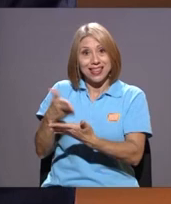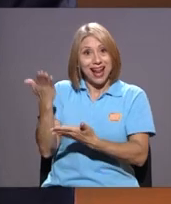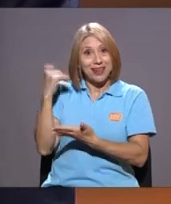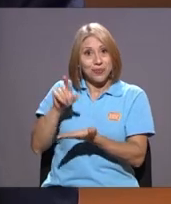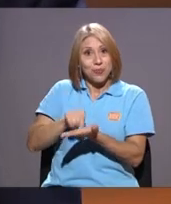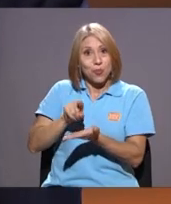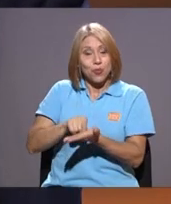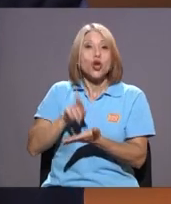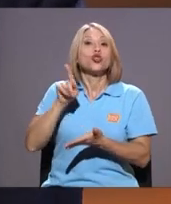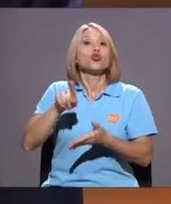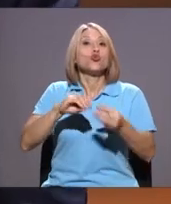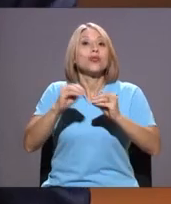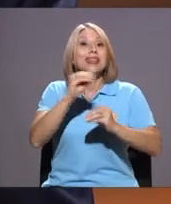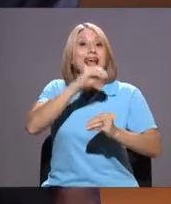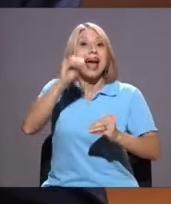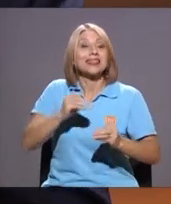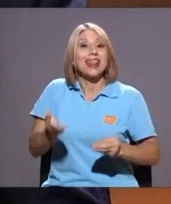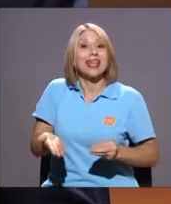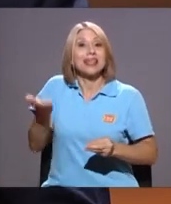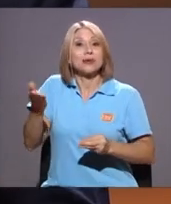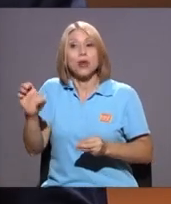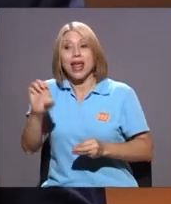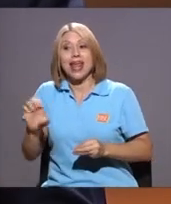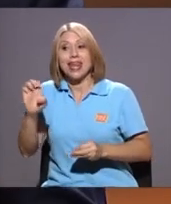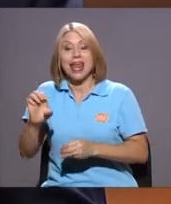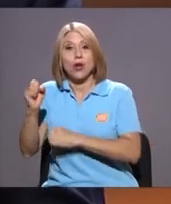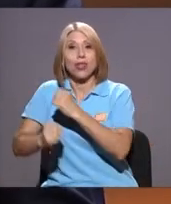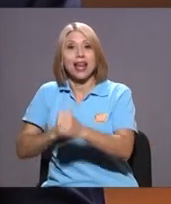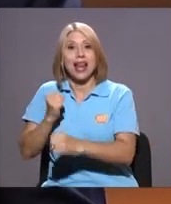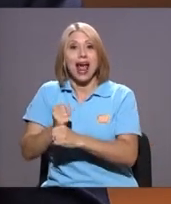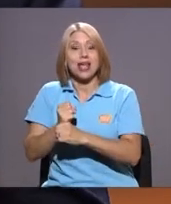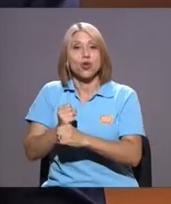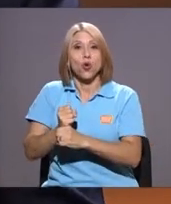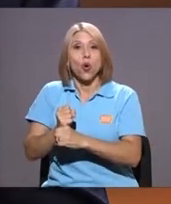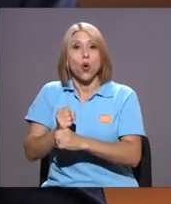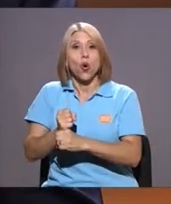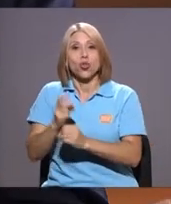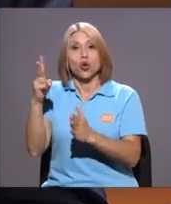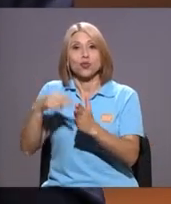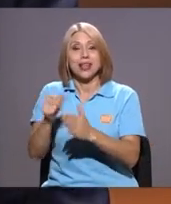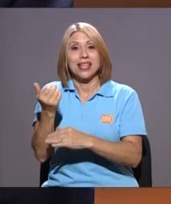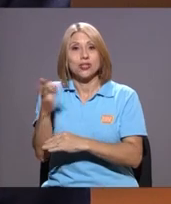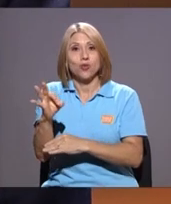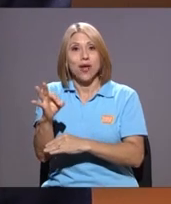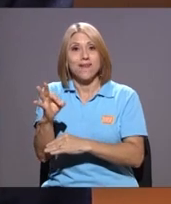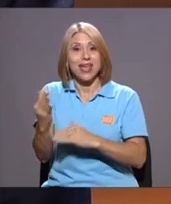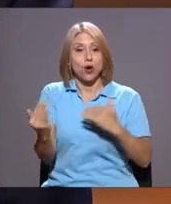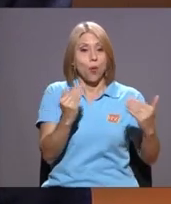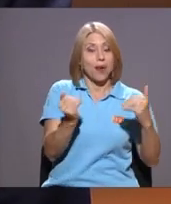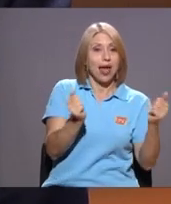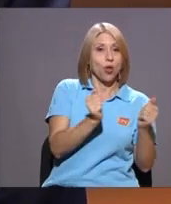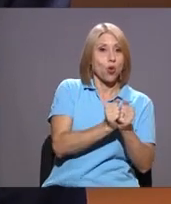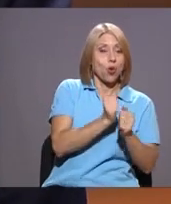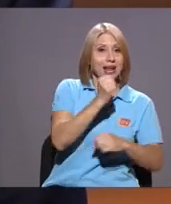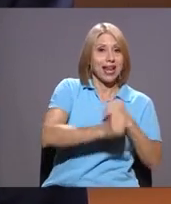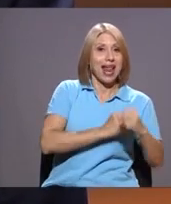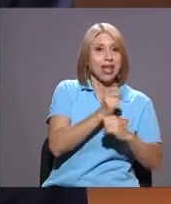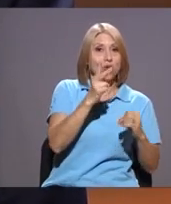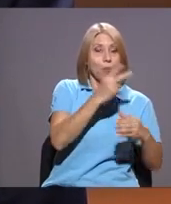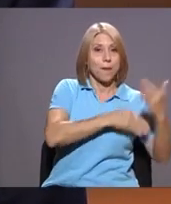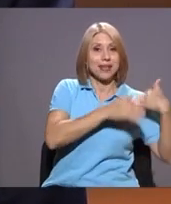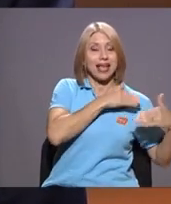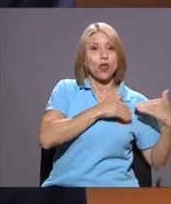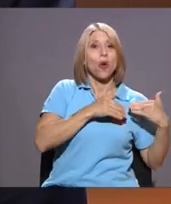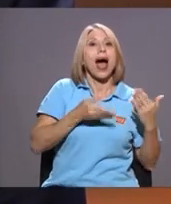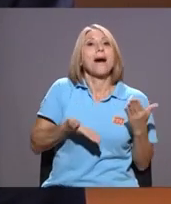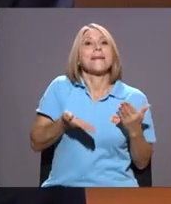en enero de 19 contra enero 18 apenas creciese 1.6 por ciento y si le quitamos el